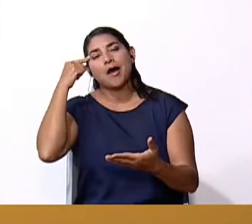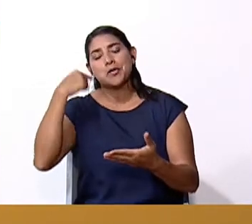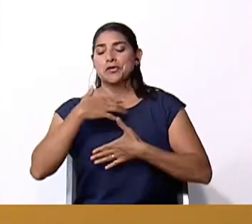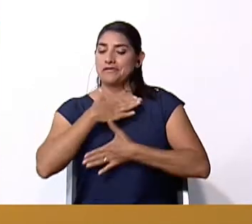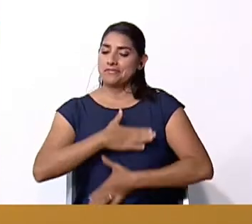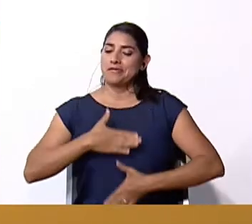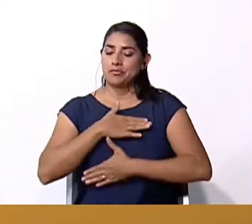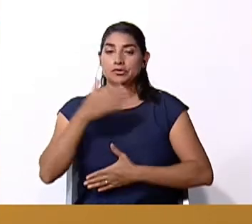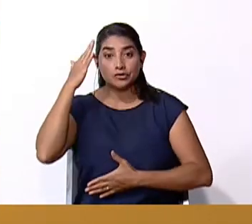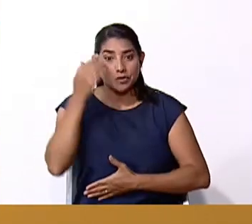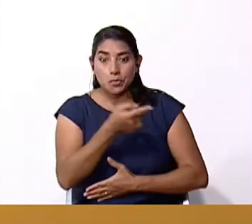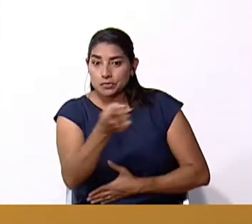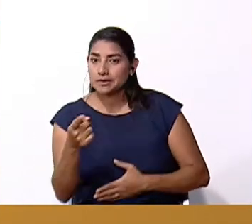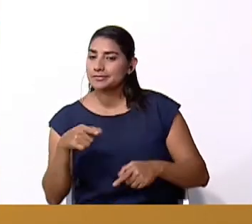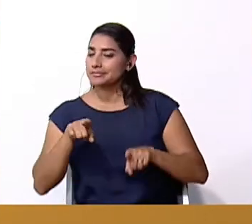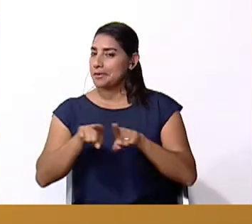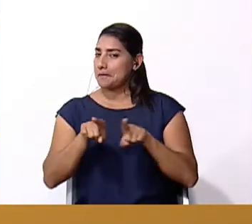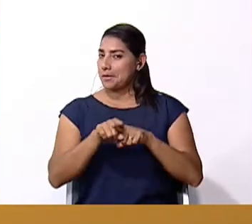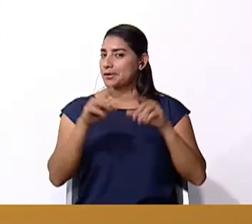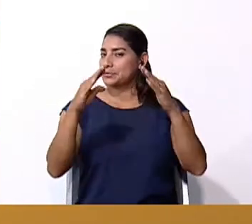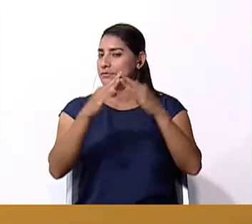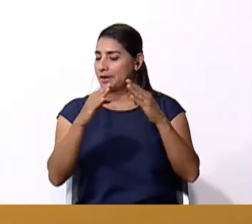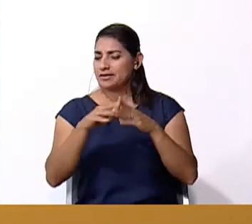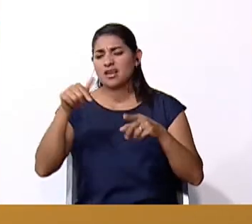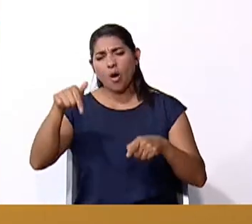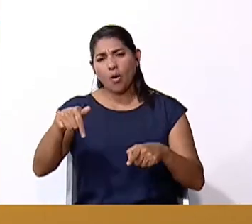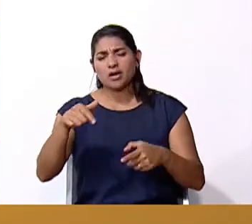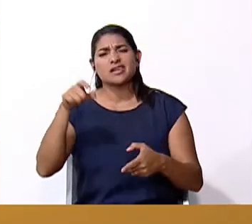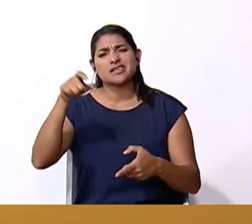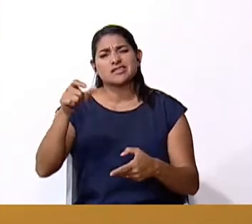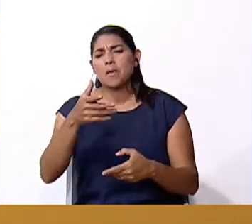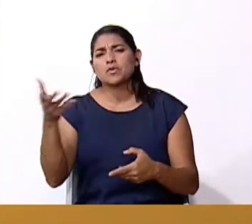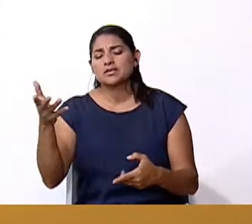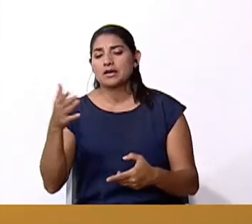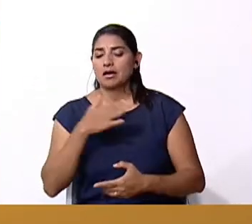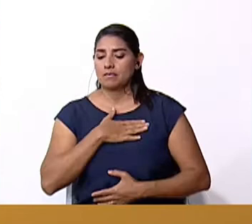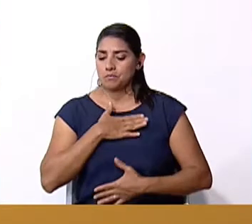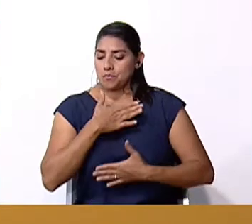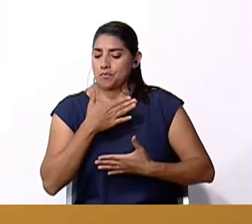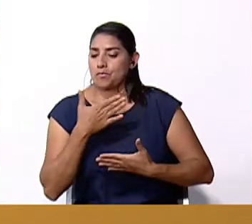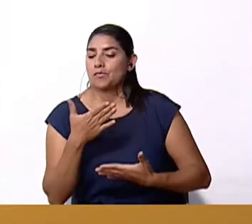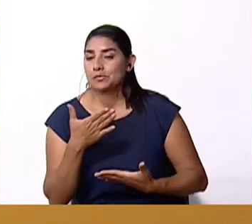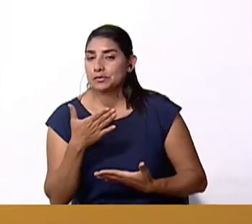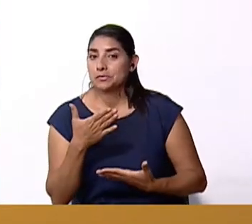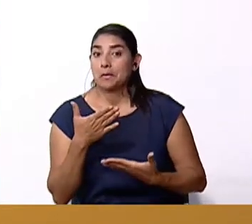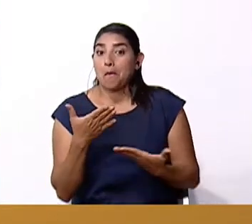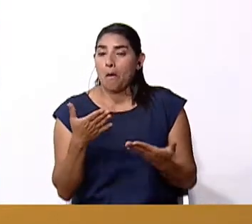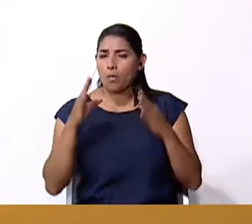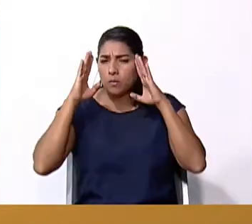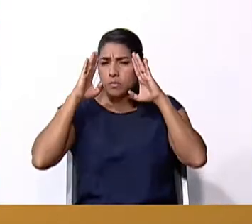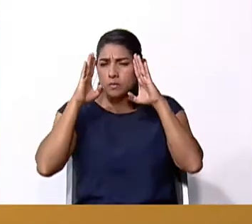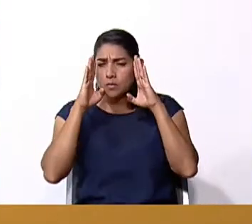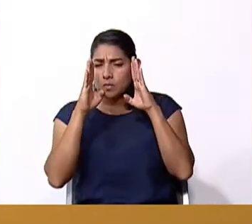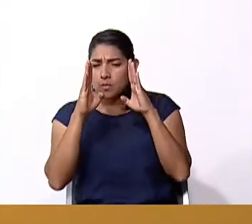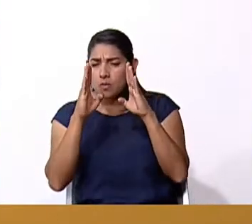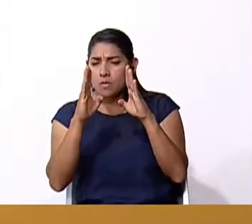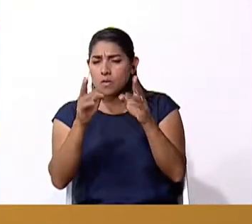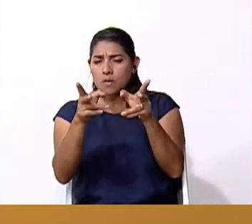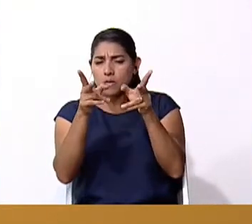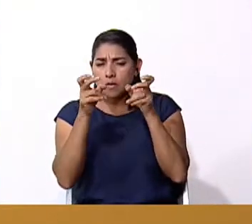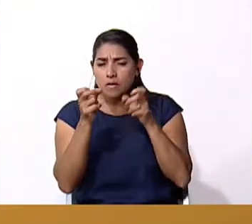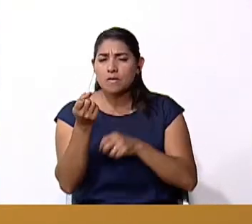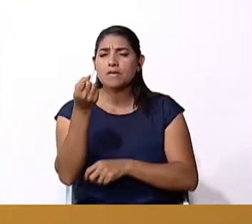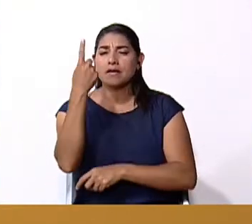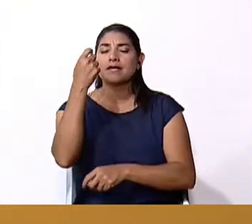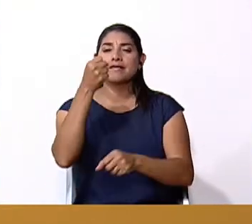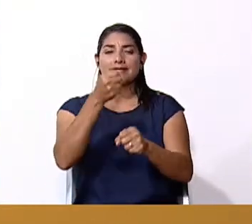y sé que ustedes también. Hoy necesitamos mucha disposición y concentración para